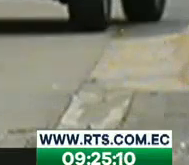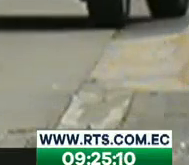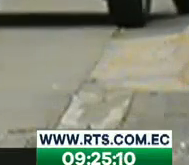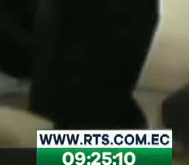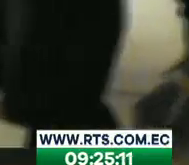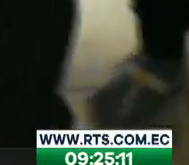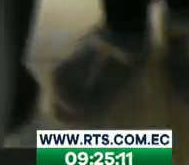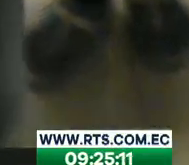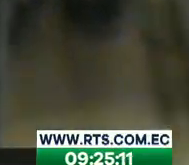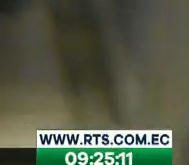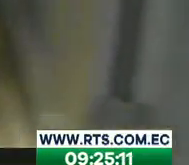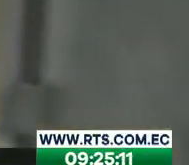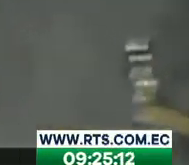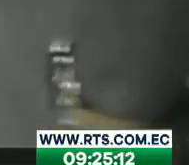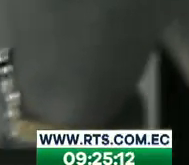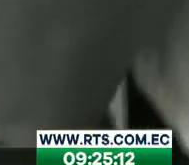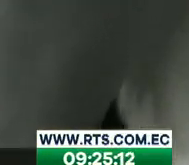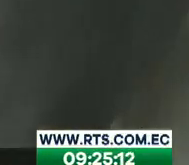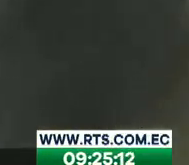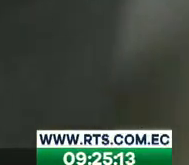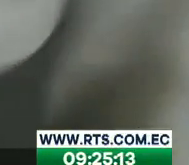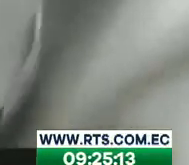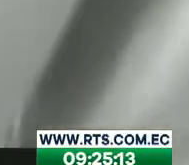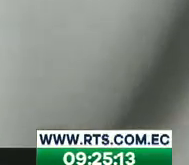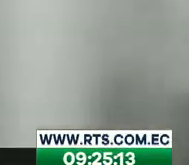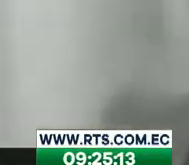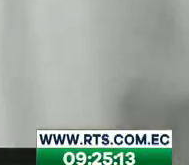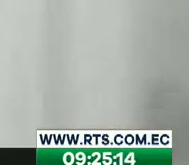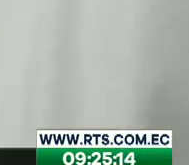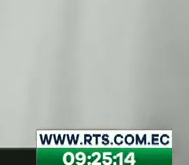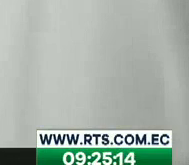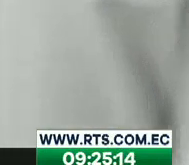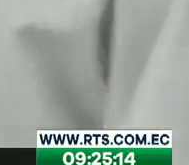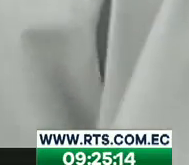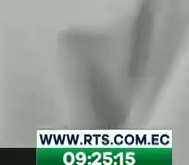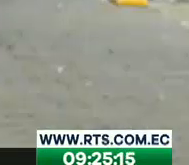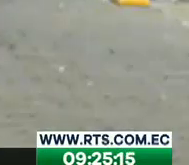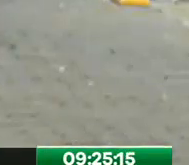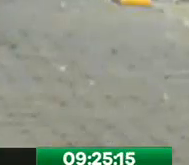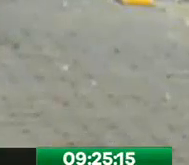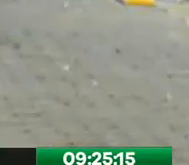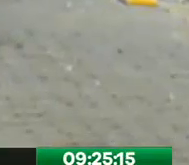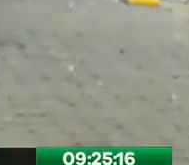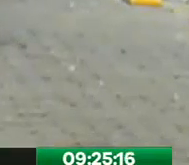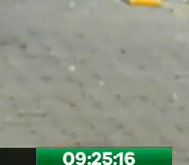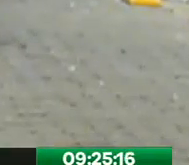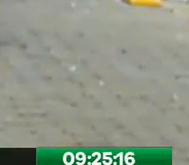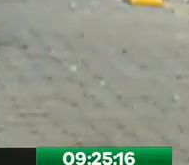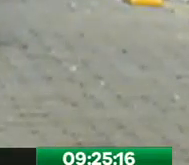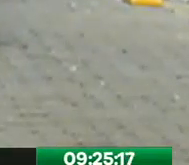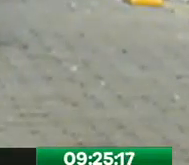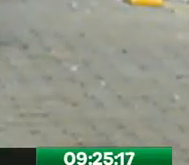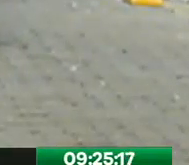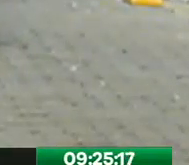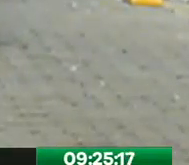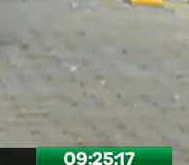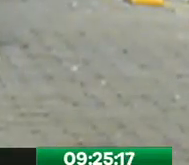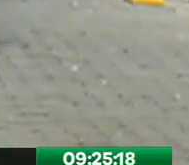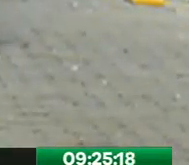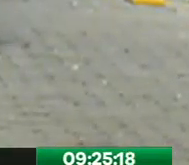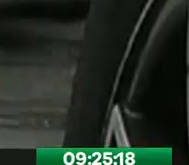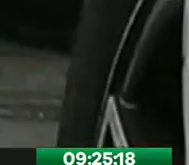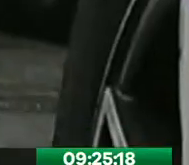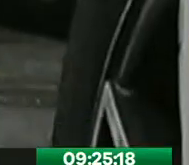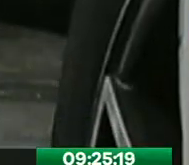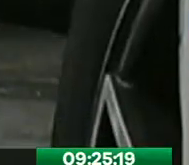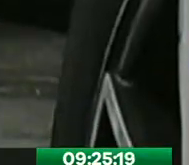domingo. Las 2 salían desde un centro comercial ubicado al norte de Guayaquil. En la calle vieron la presencia de un taxi amarillo